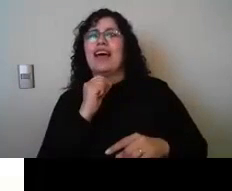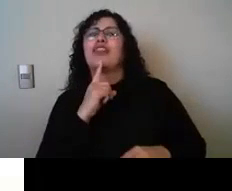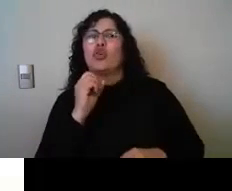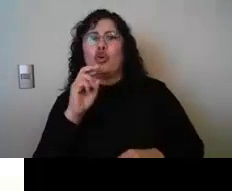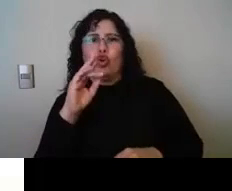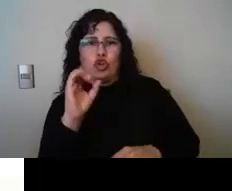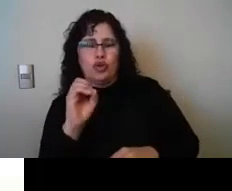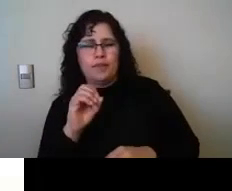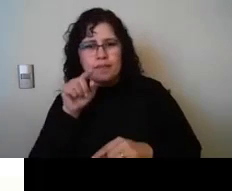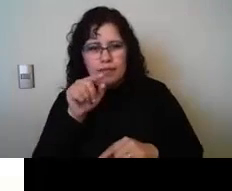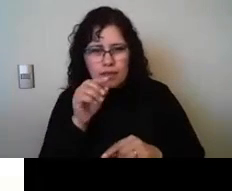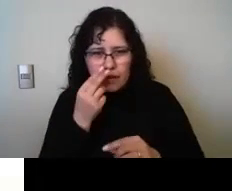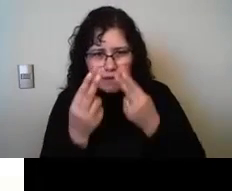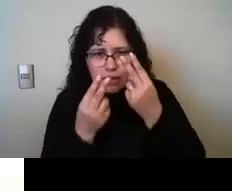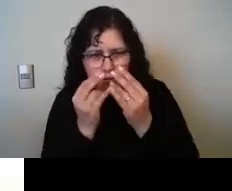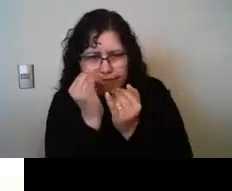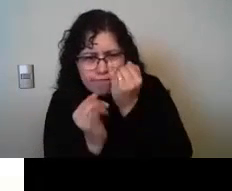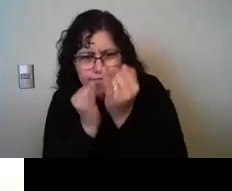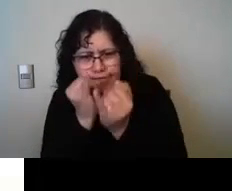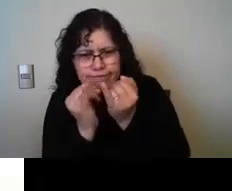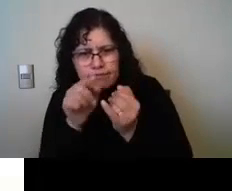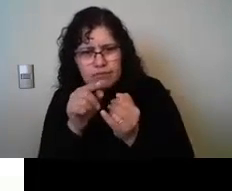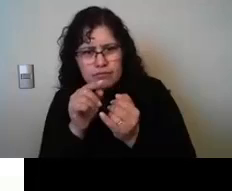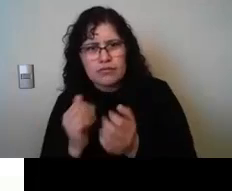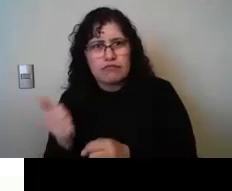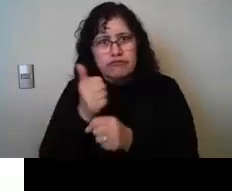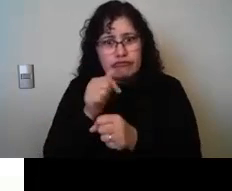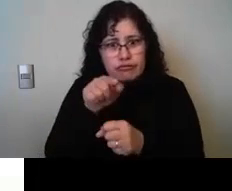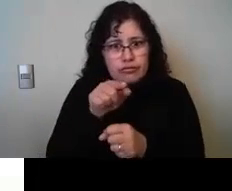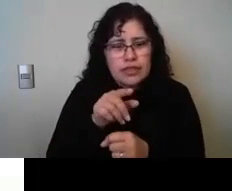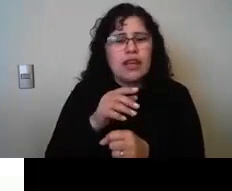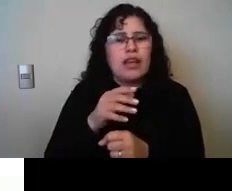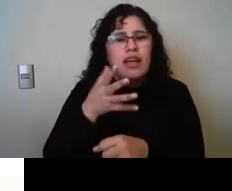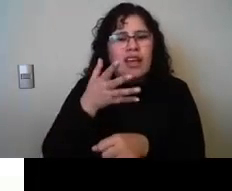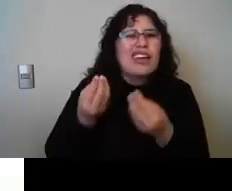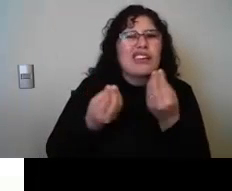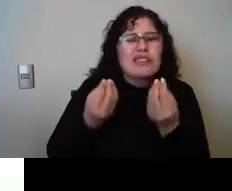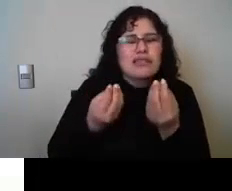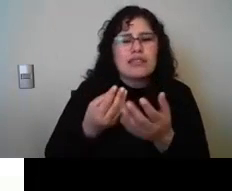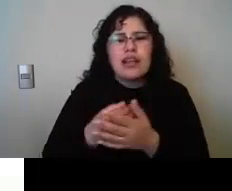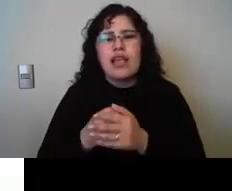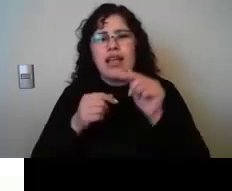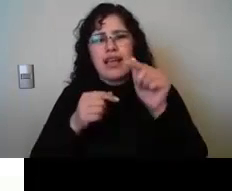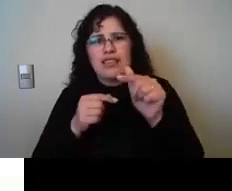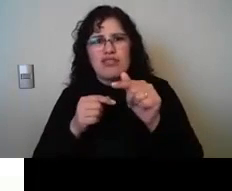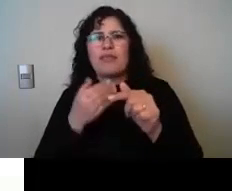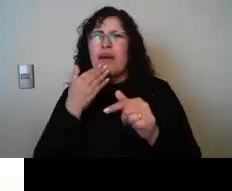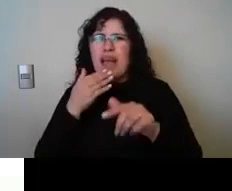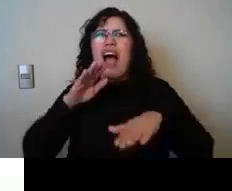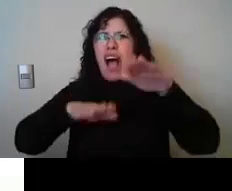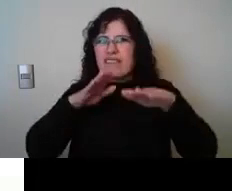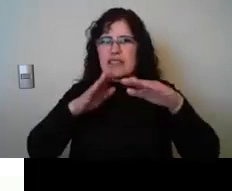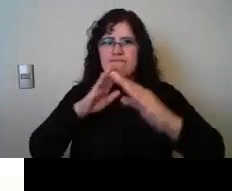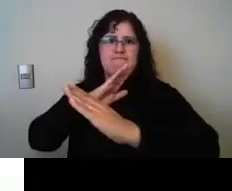fijan. Y esta interneurona, además, provoca un potencial inhibitorio, una